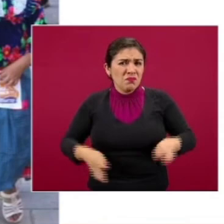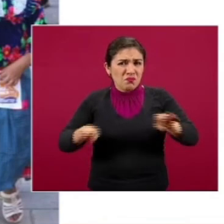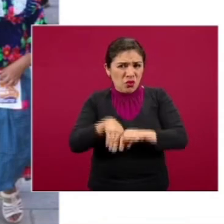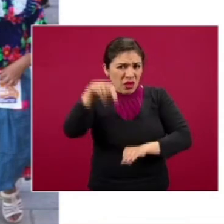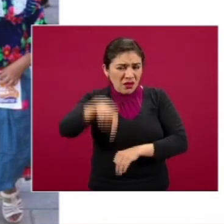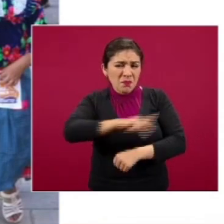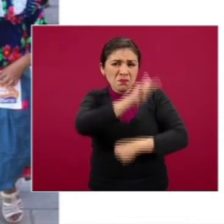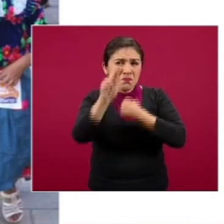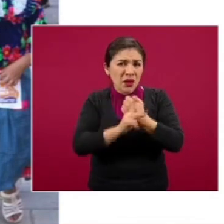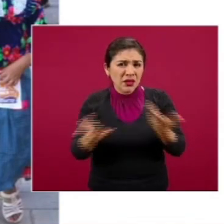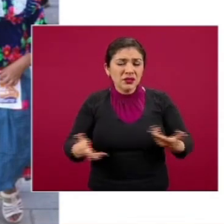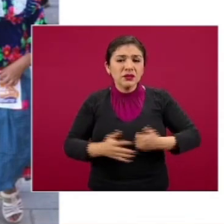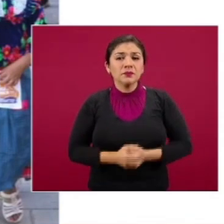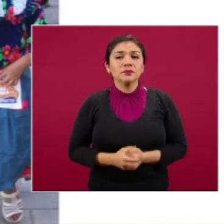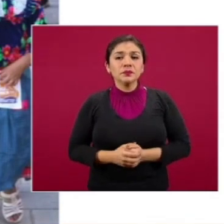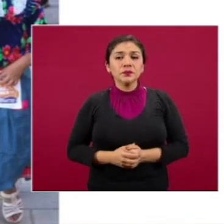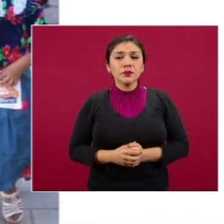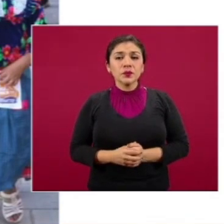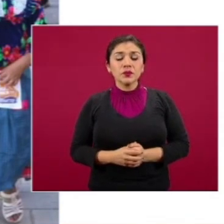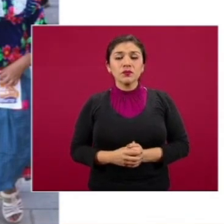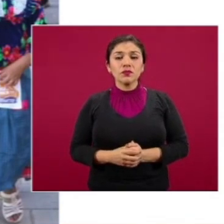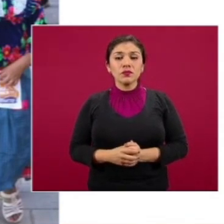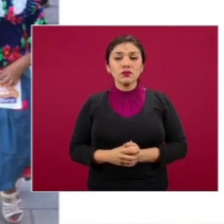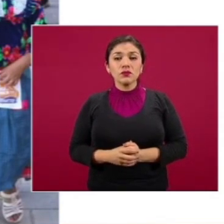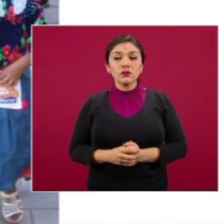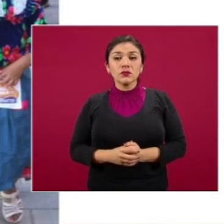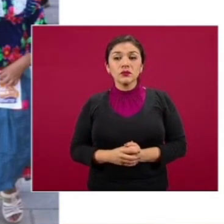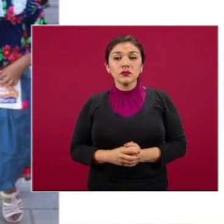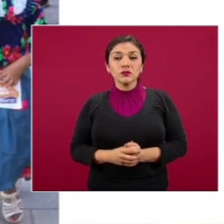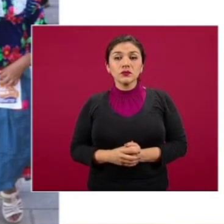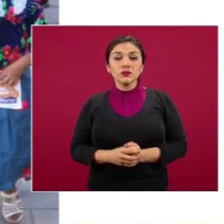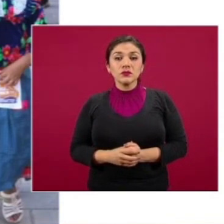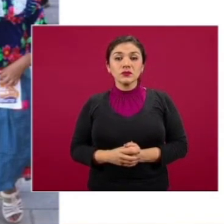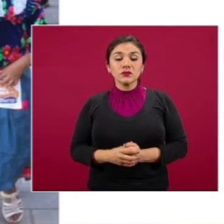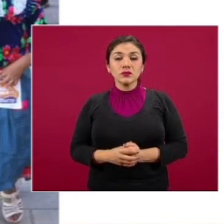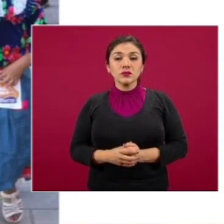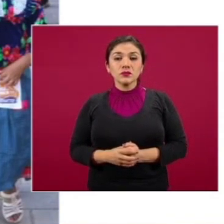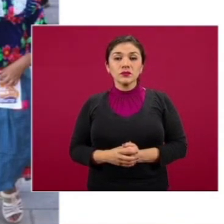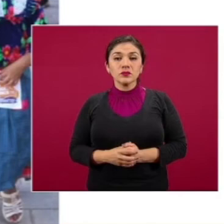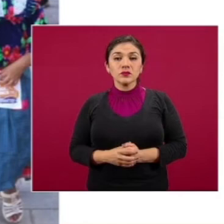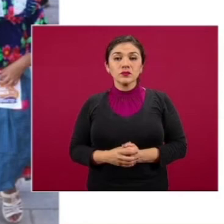en nuestro país. La siguiente, por favor. Estas